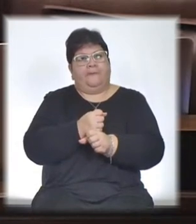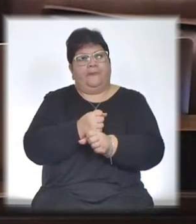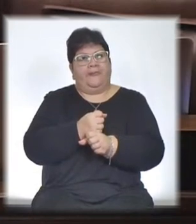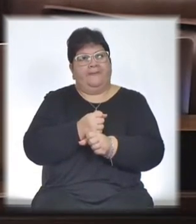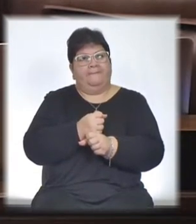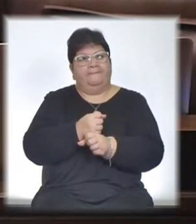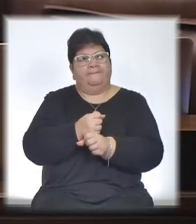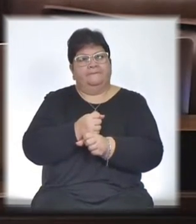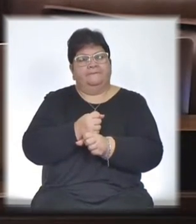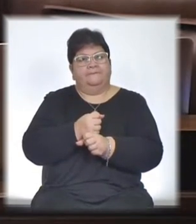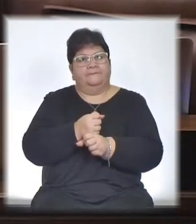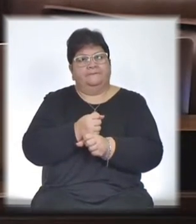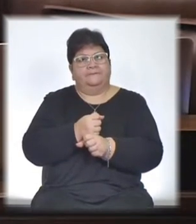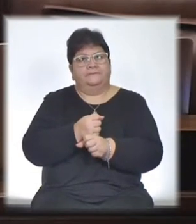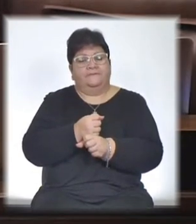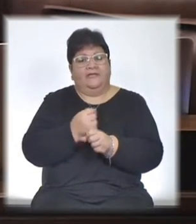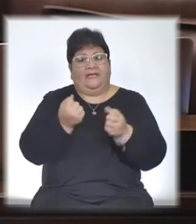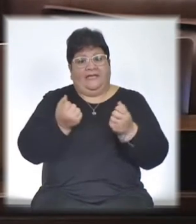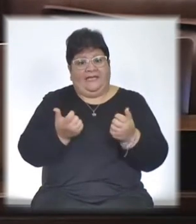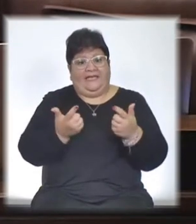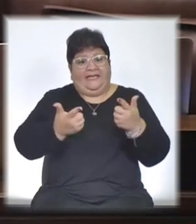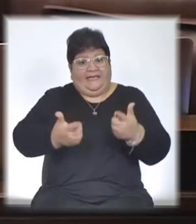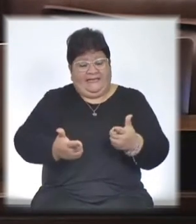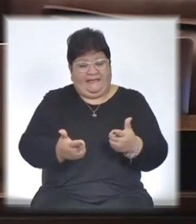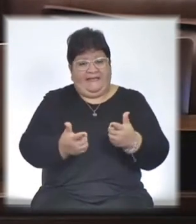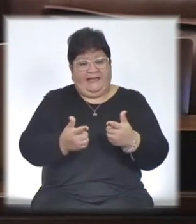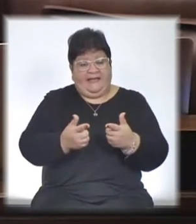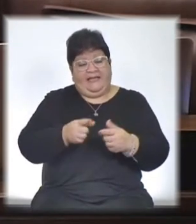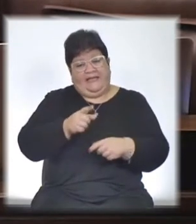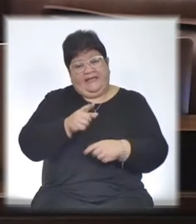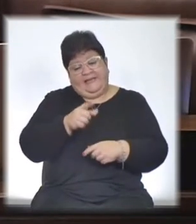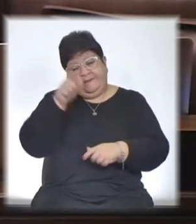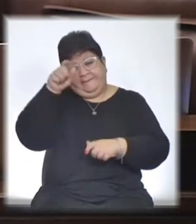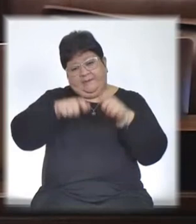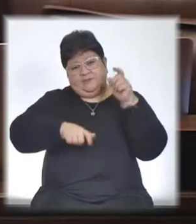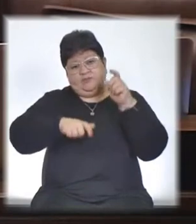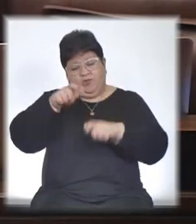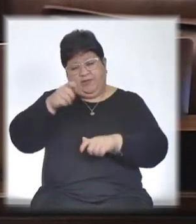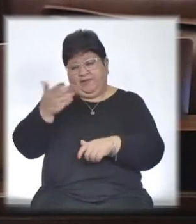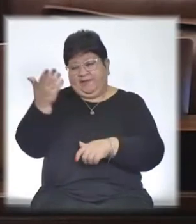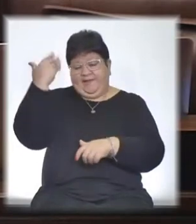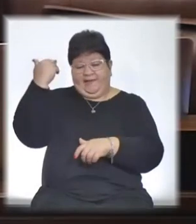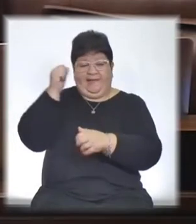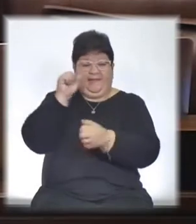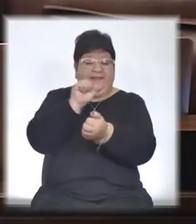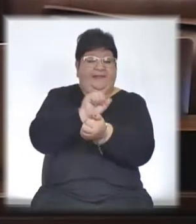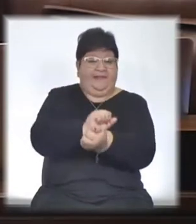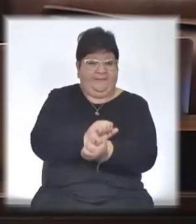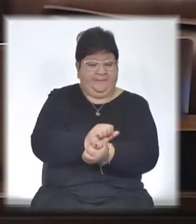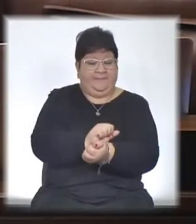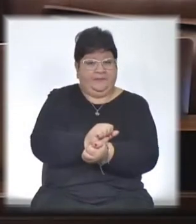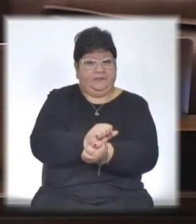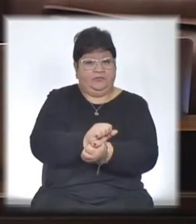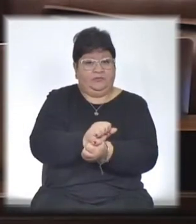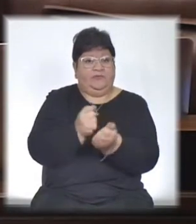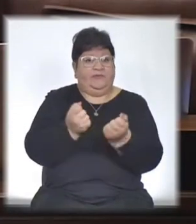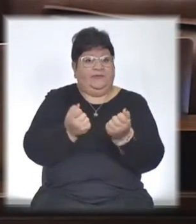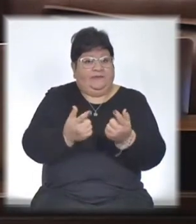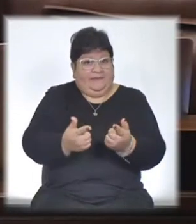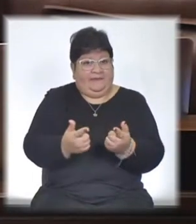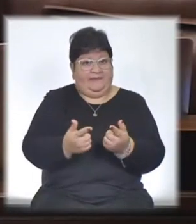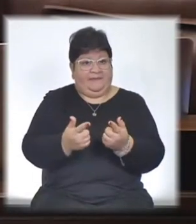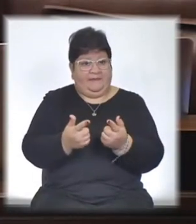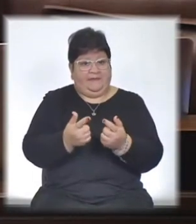que le dio a los expresos y exilados y demás una protección hacia el futuro, toma en cuenta estos aspectos,